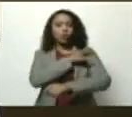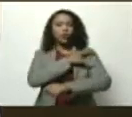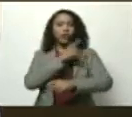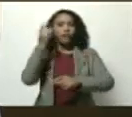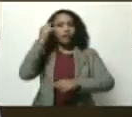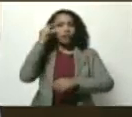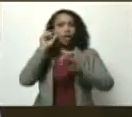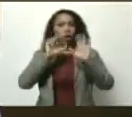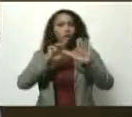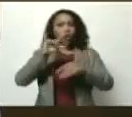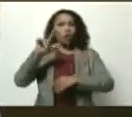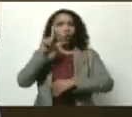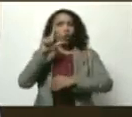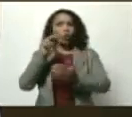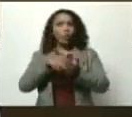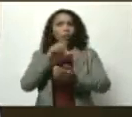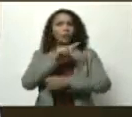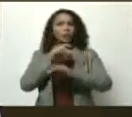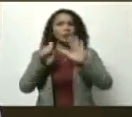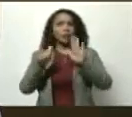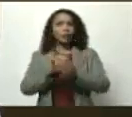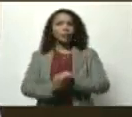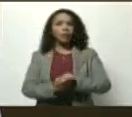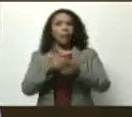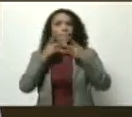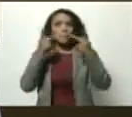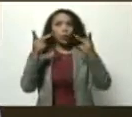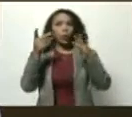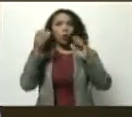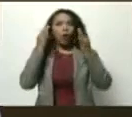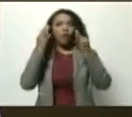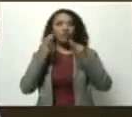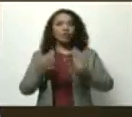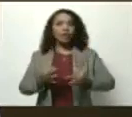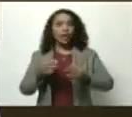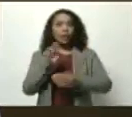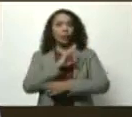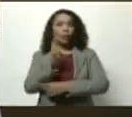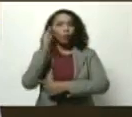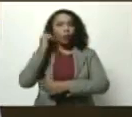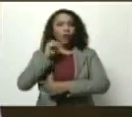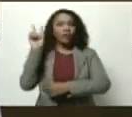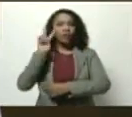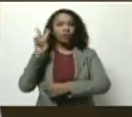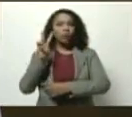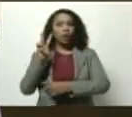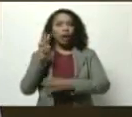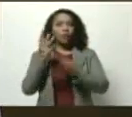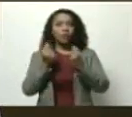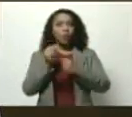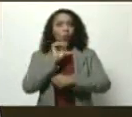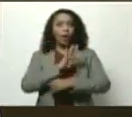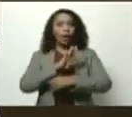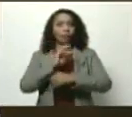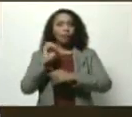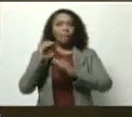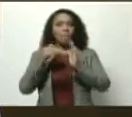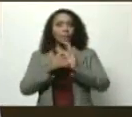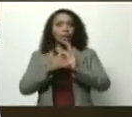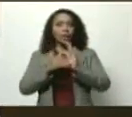8 de julio de 2016 publicada en gaceta oficial de la república bolivariana de venezuela número 40